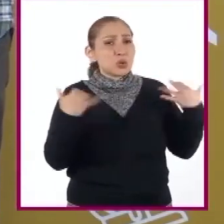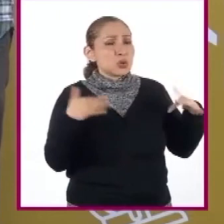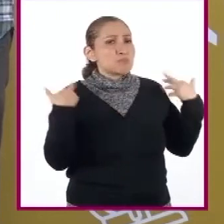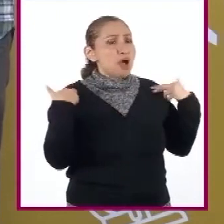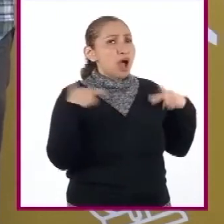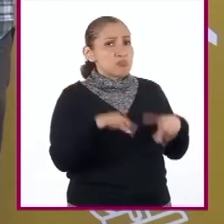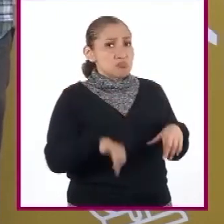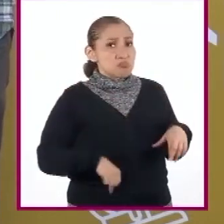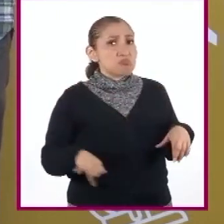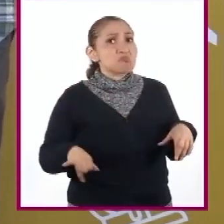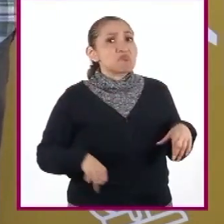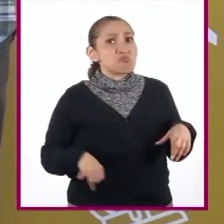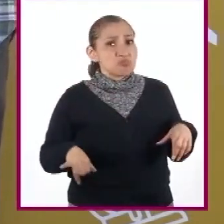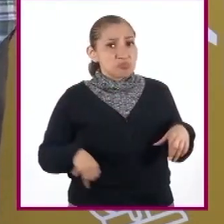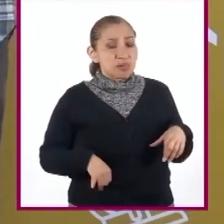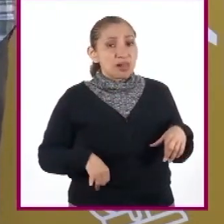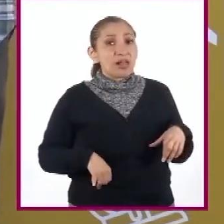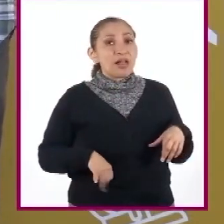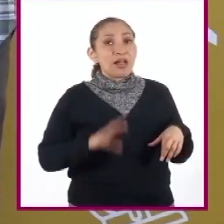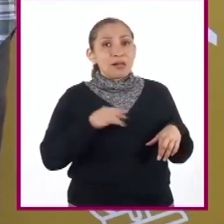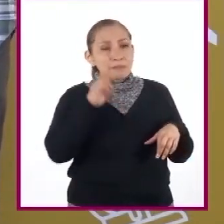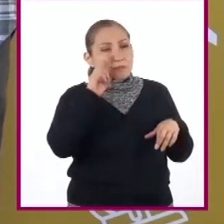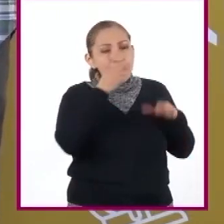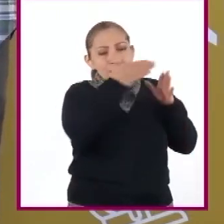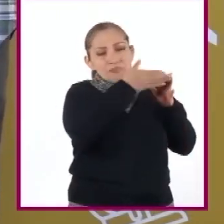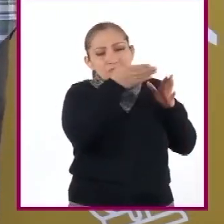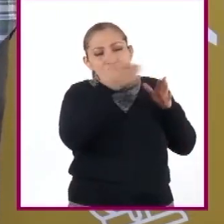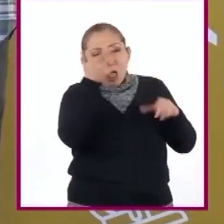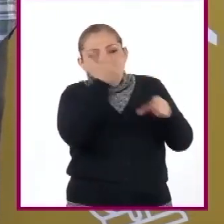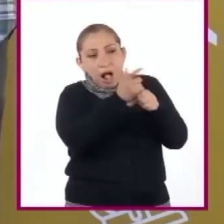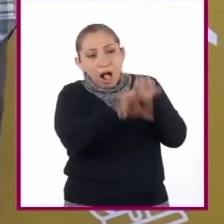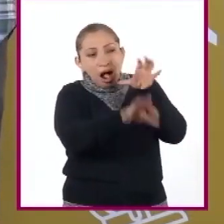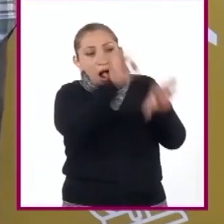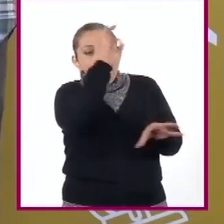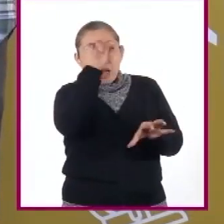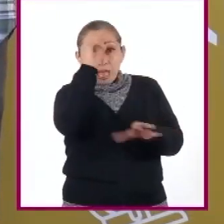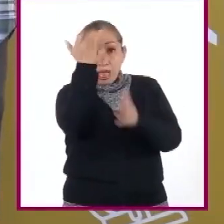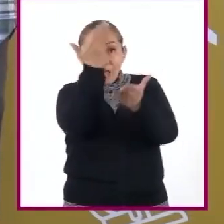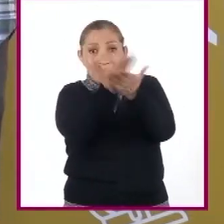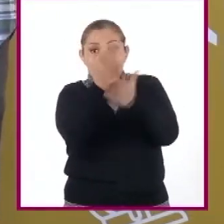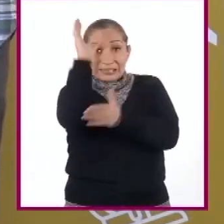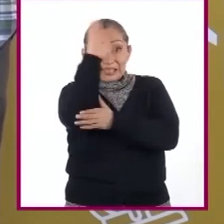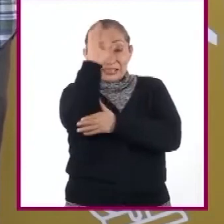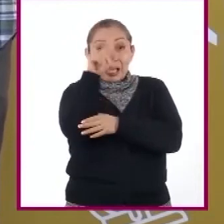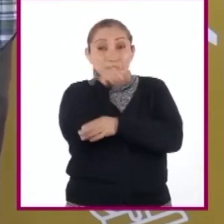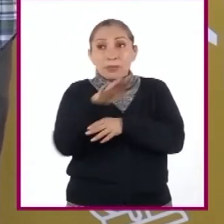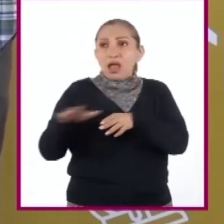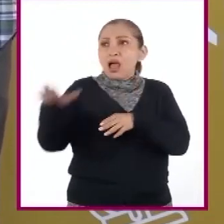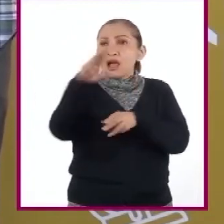Maestro, muy interesante. El recorrido por los descubrimientos y propuestas científicas sobre la